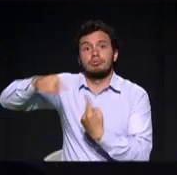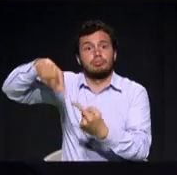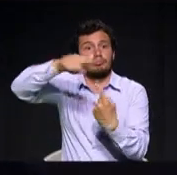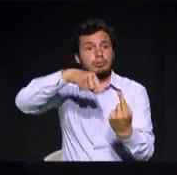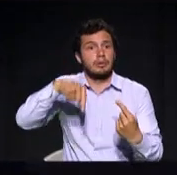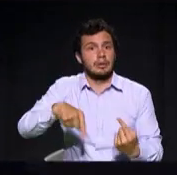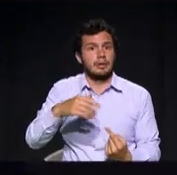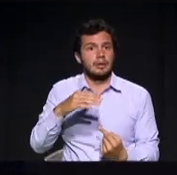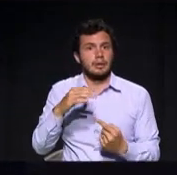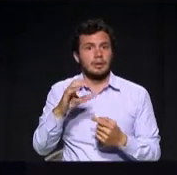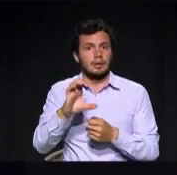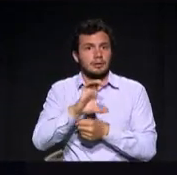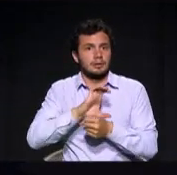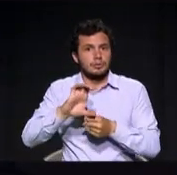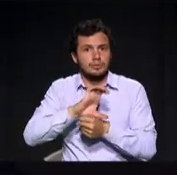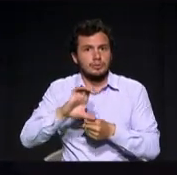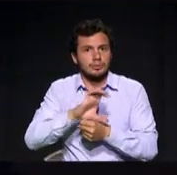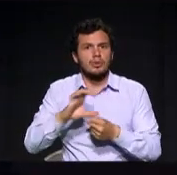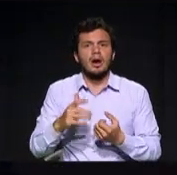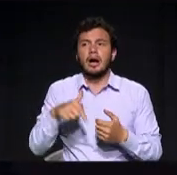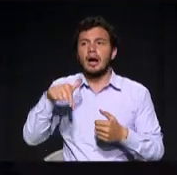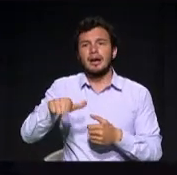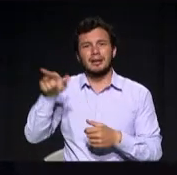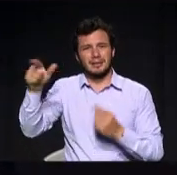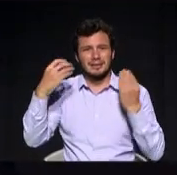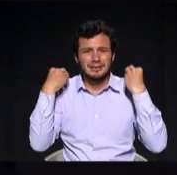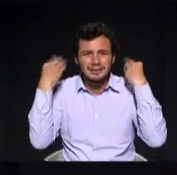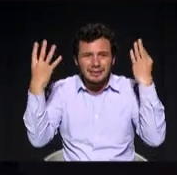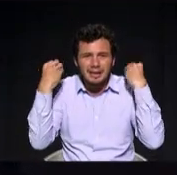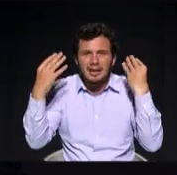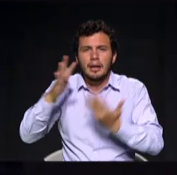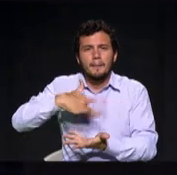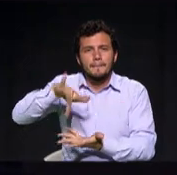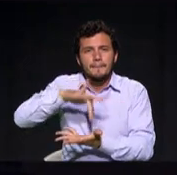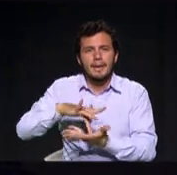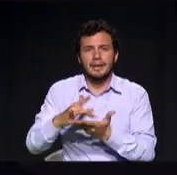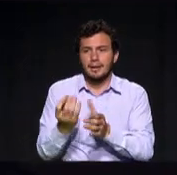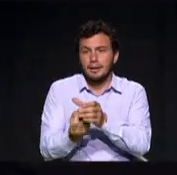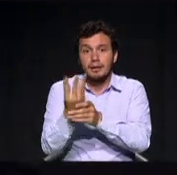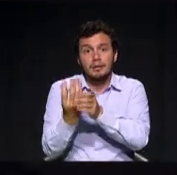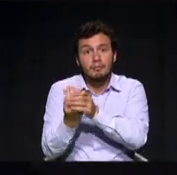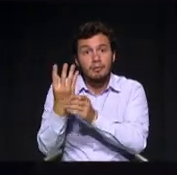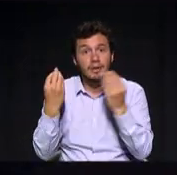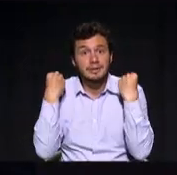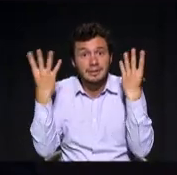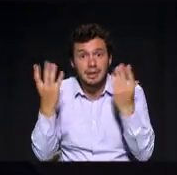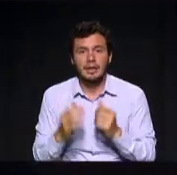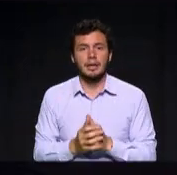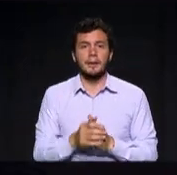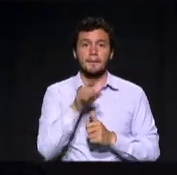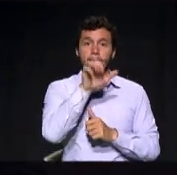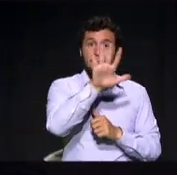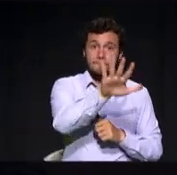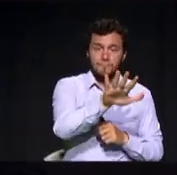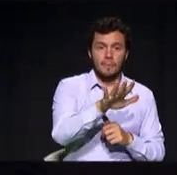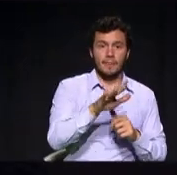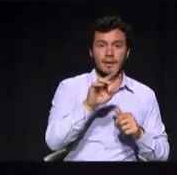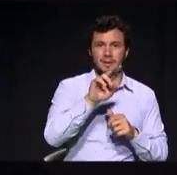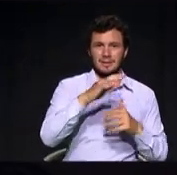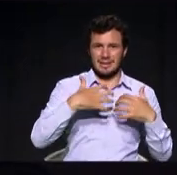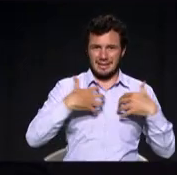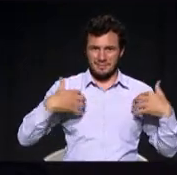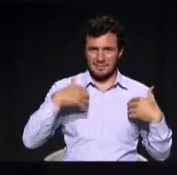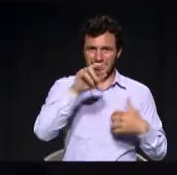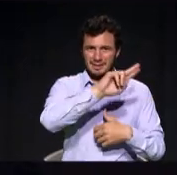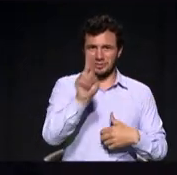el parque las flores mamá con si el parque la prensa ante elena vamos a atrás a trasladar el zoológico que está en belén y hallaremos un gran parque y lo